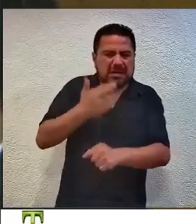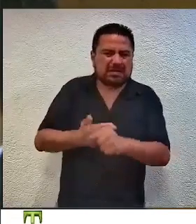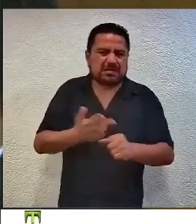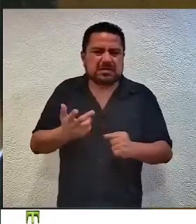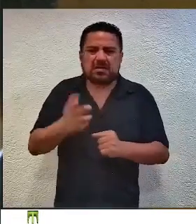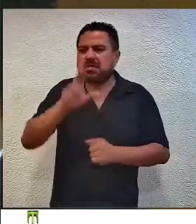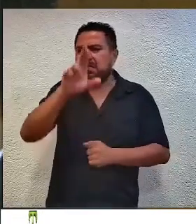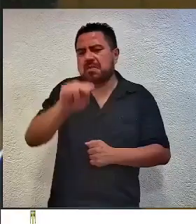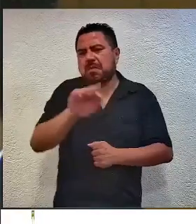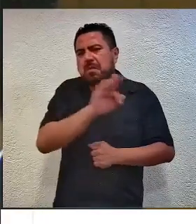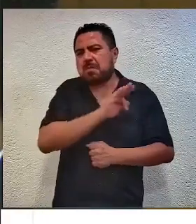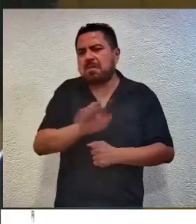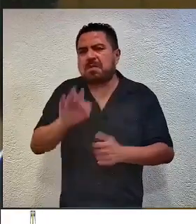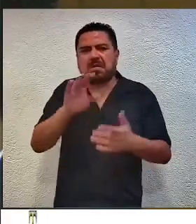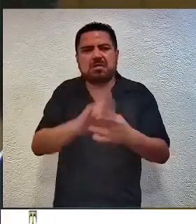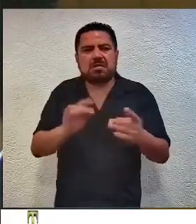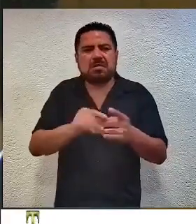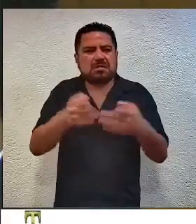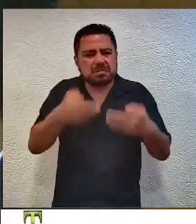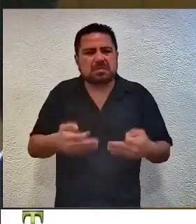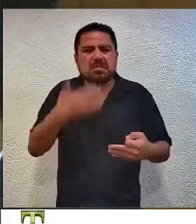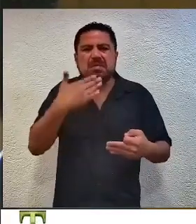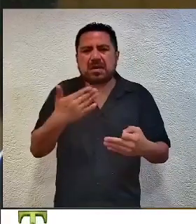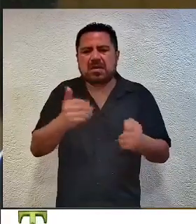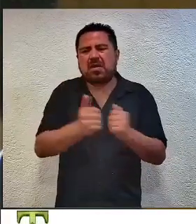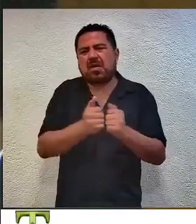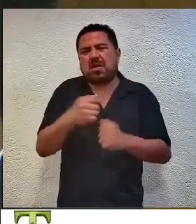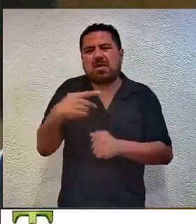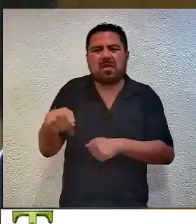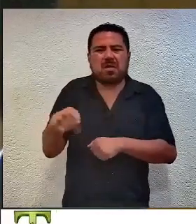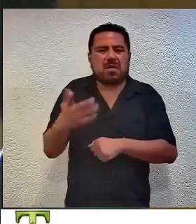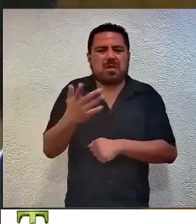puede afirmarse a partir de actos